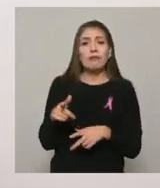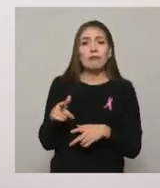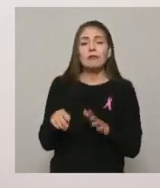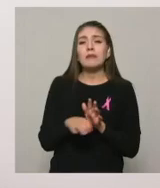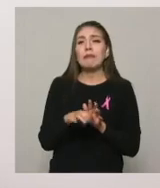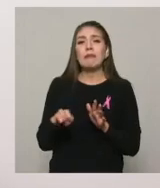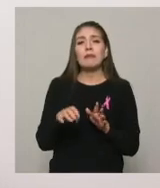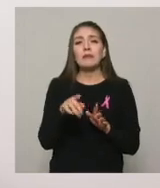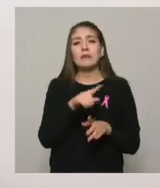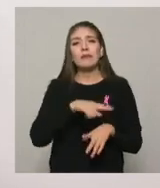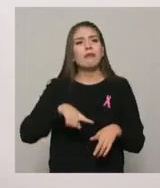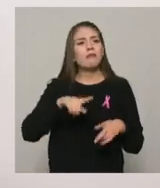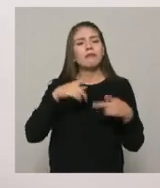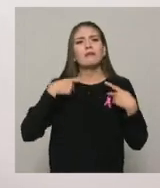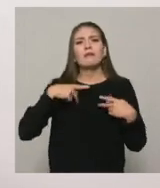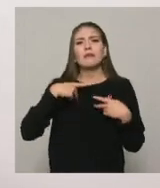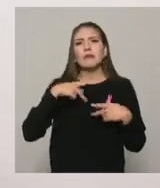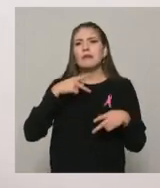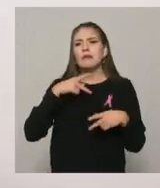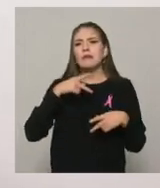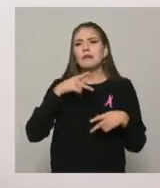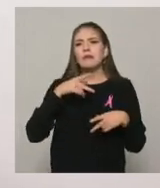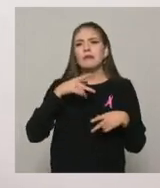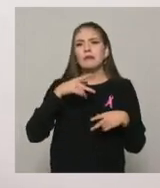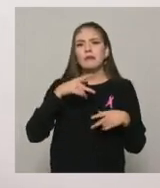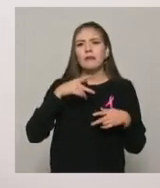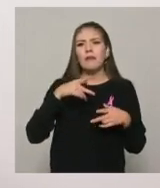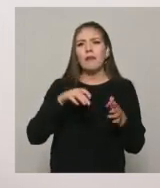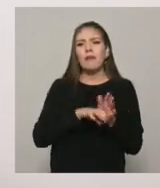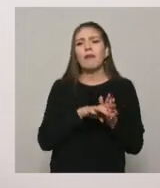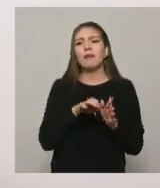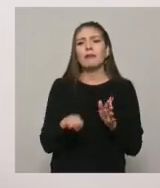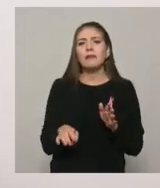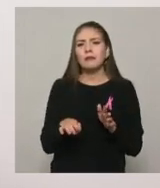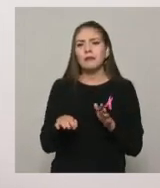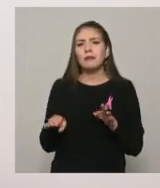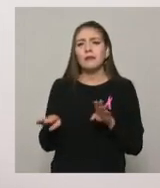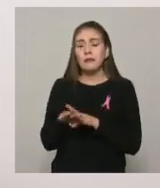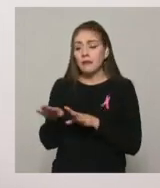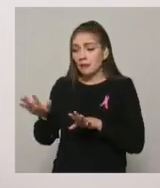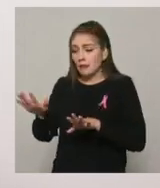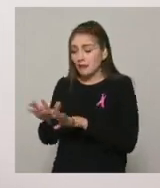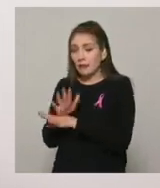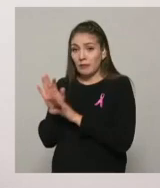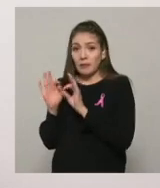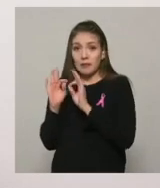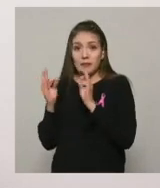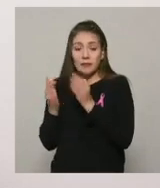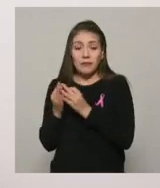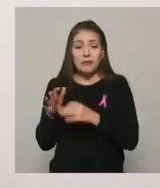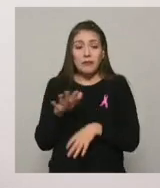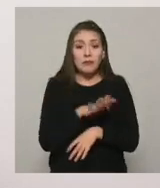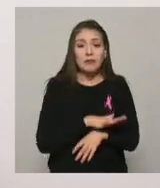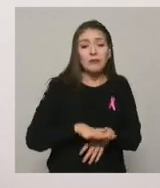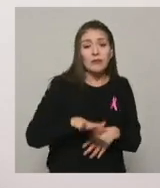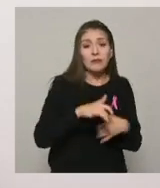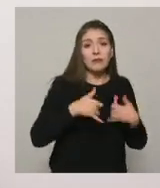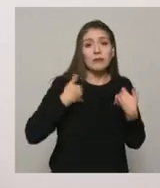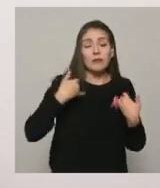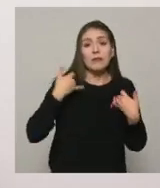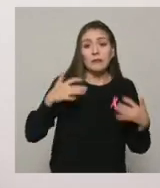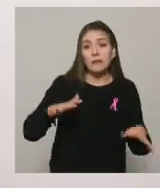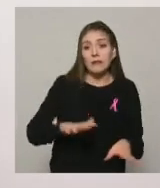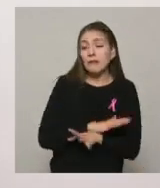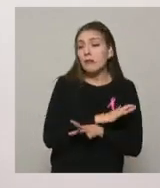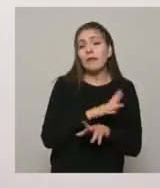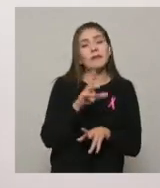puede perder. No puede ser que por un cambio de modelo vayamos a perder una generación completa de jóvenes. Se tiene que